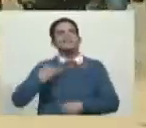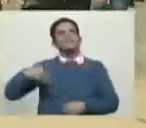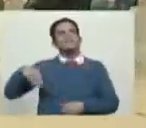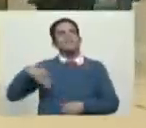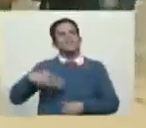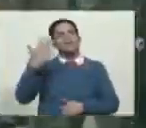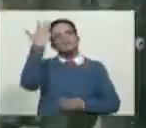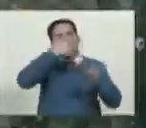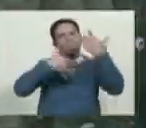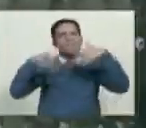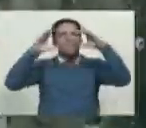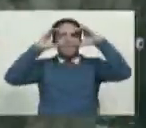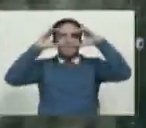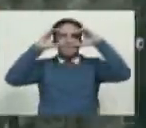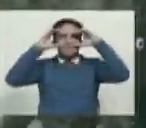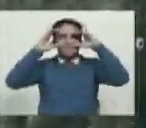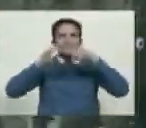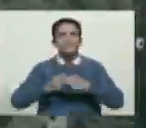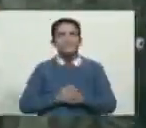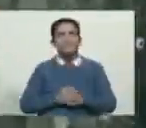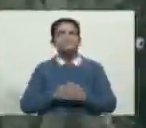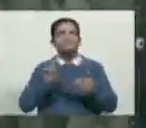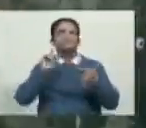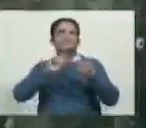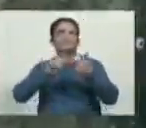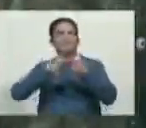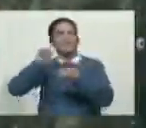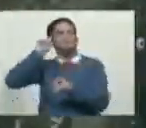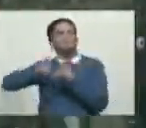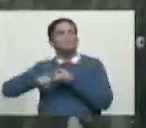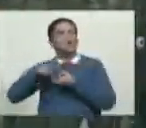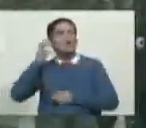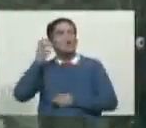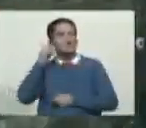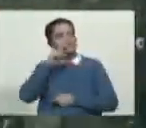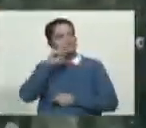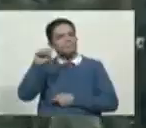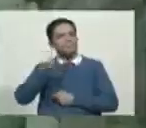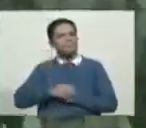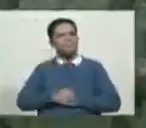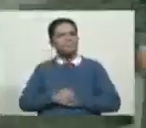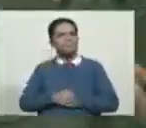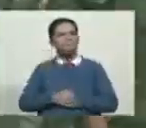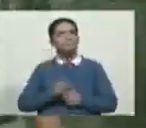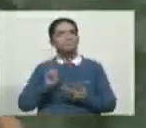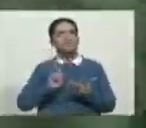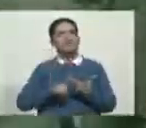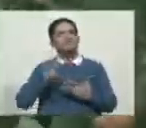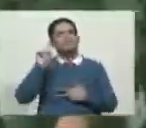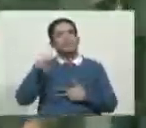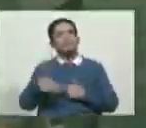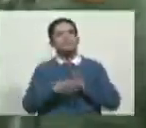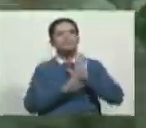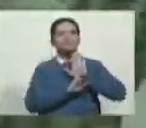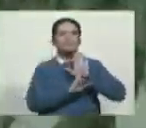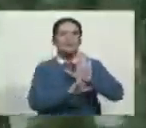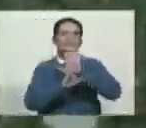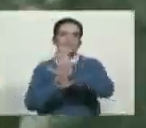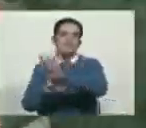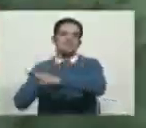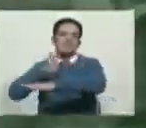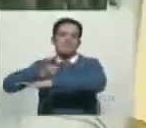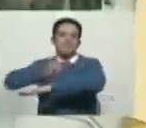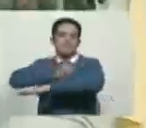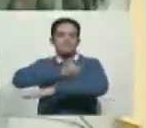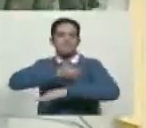República, Delcy Rodríguez Gómez, la primera combatiente, Cilia Flores, e igualmente los representantes del alto mando